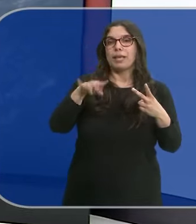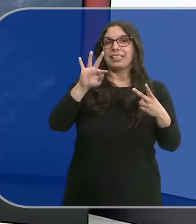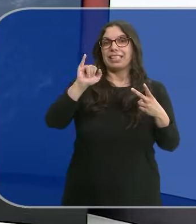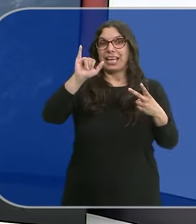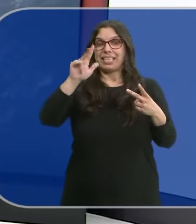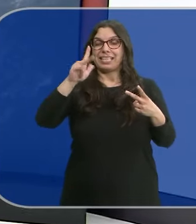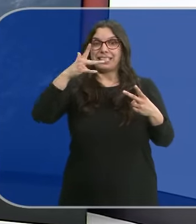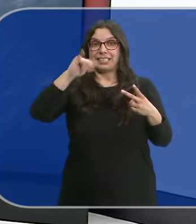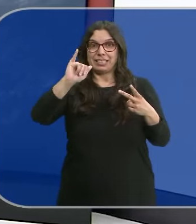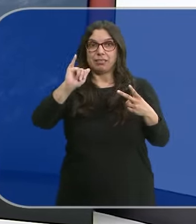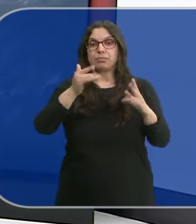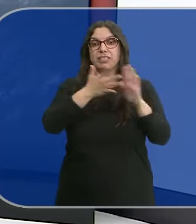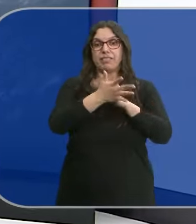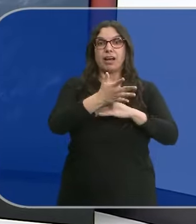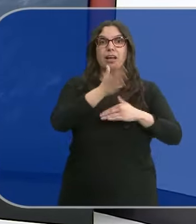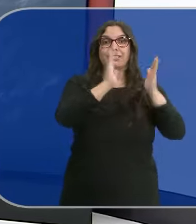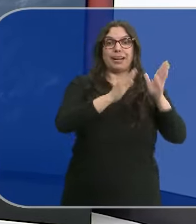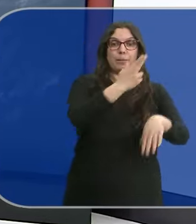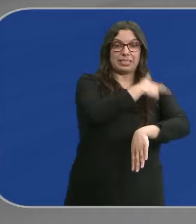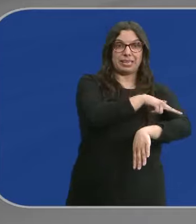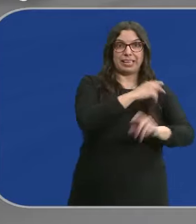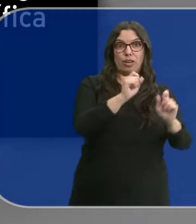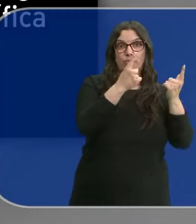complementarse con las terapias sanitarias.